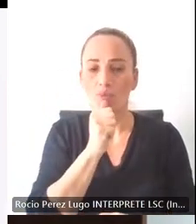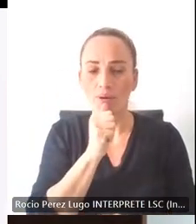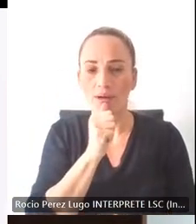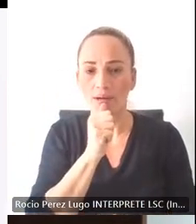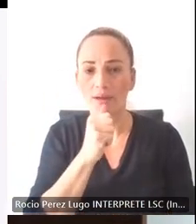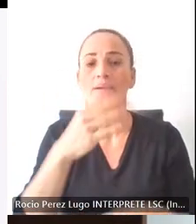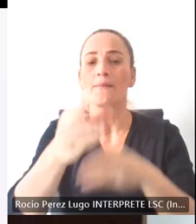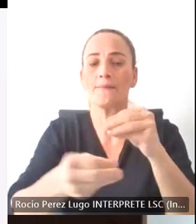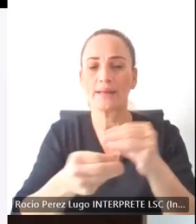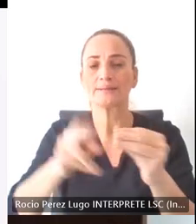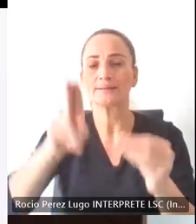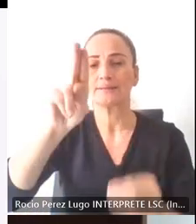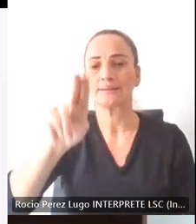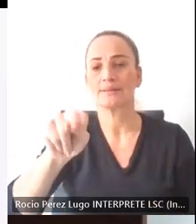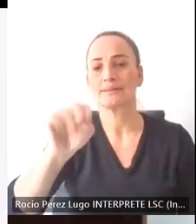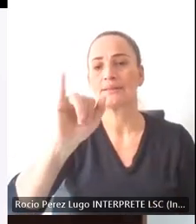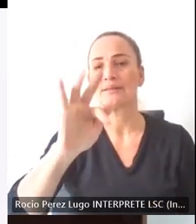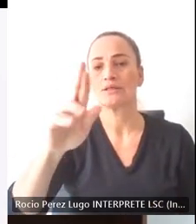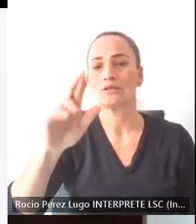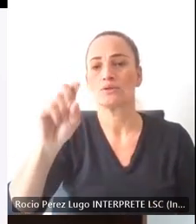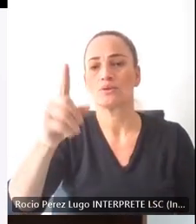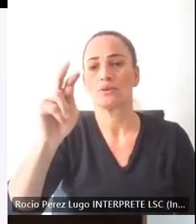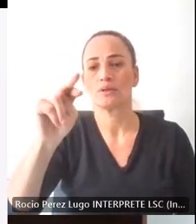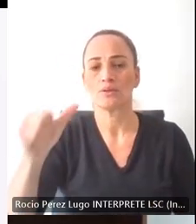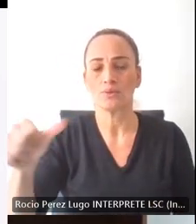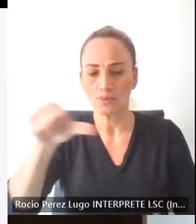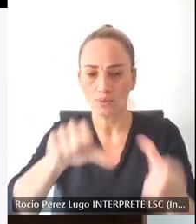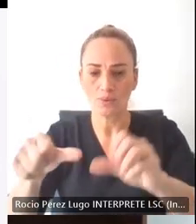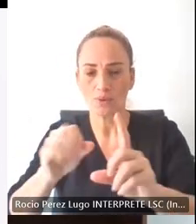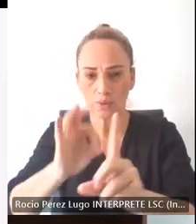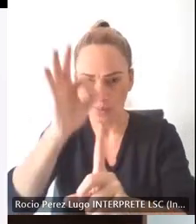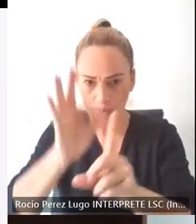tiene nitrógeno, por lo tanto es un extintor que tiene manómetro.